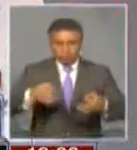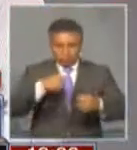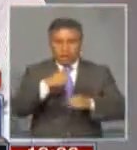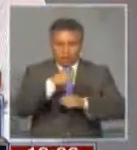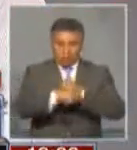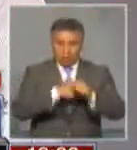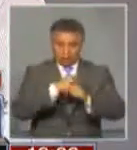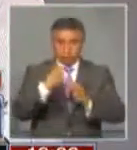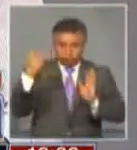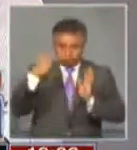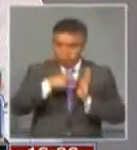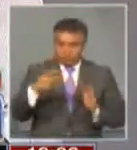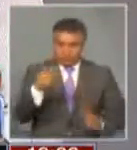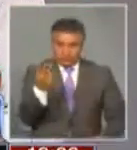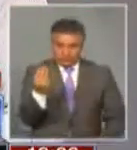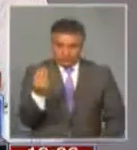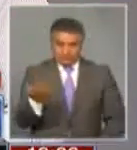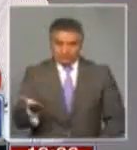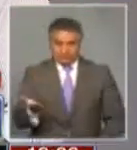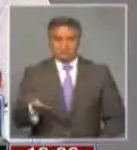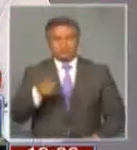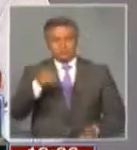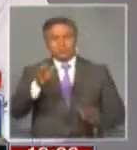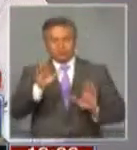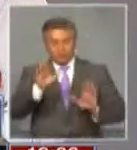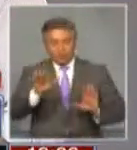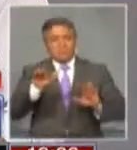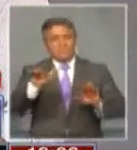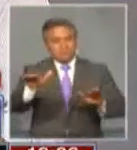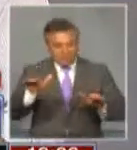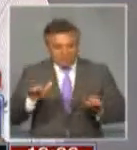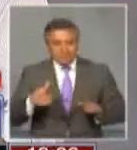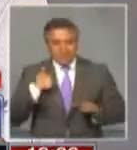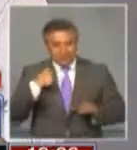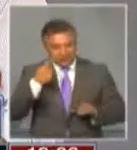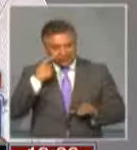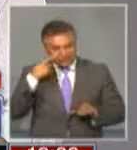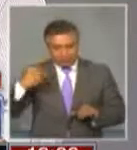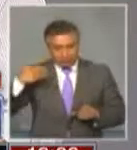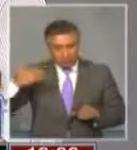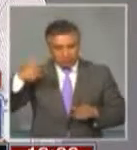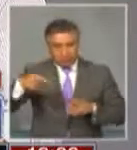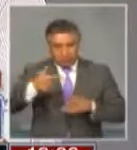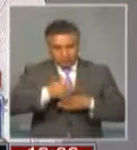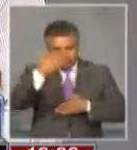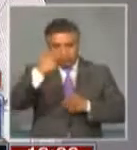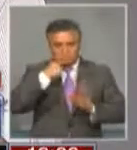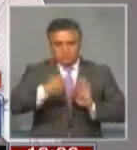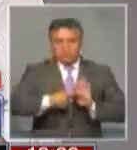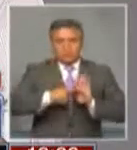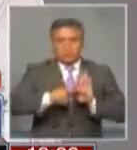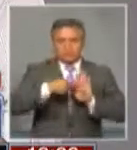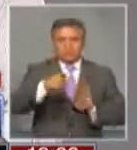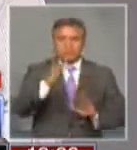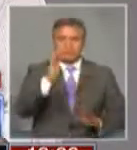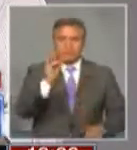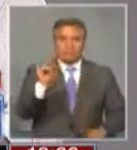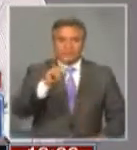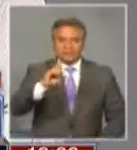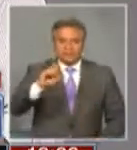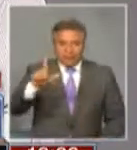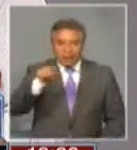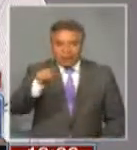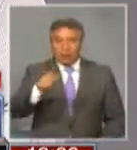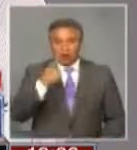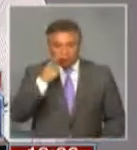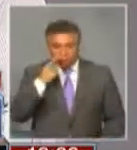Exactamente. Bueno, los antecedentes, ¿cierto?, son los mismos que hemos conocido a través de los medios de prensa. Entendemos que el fiscal Gajardo y el Servicio de Impuestos